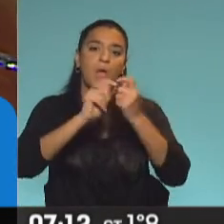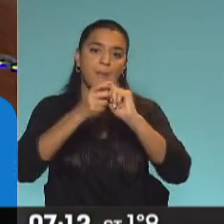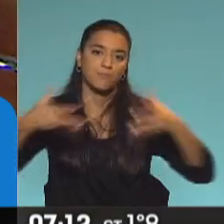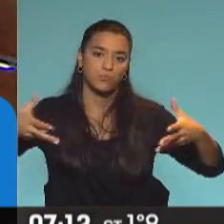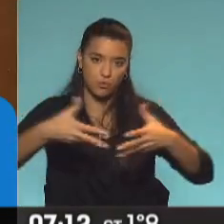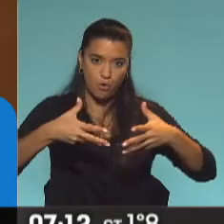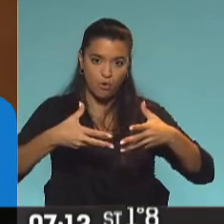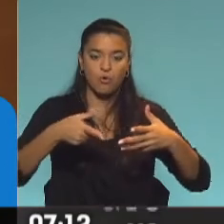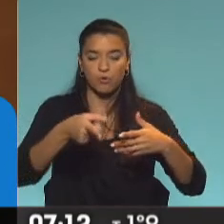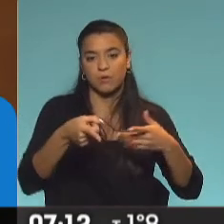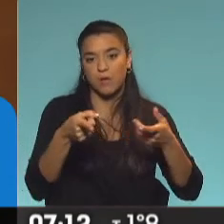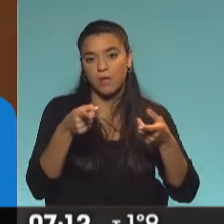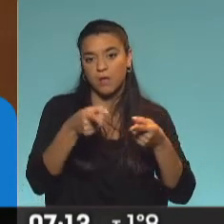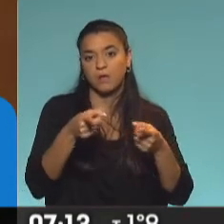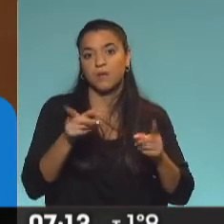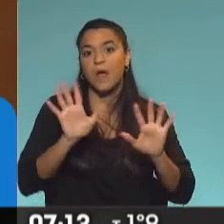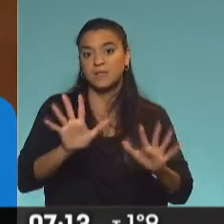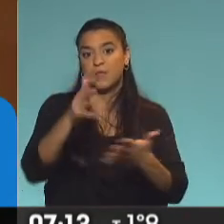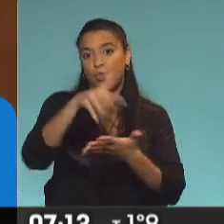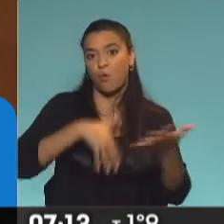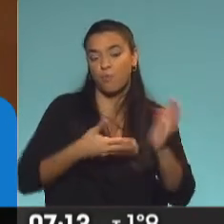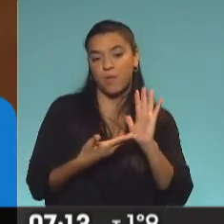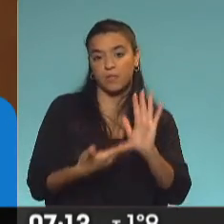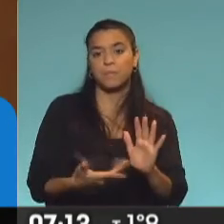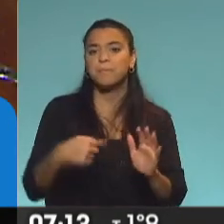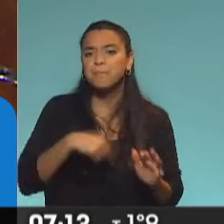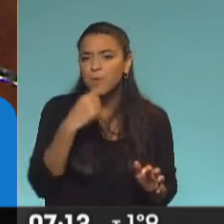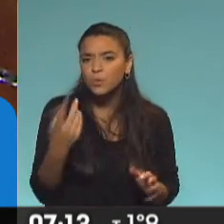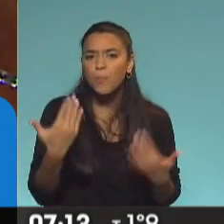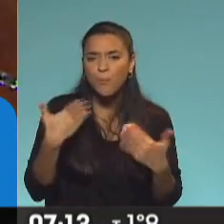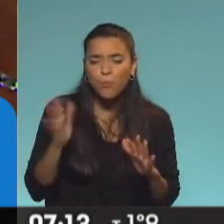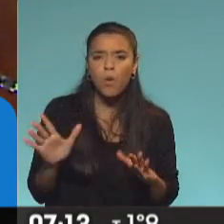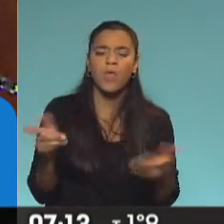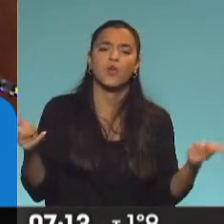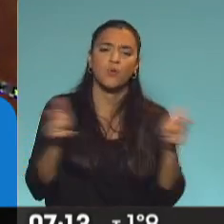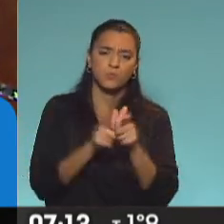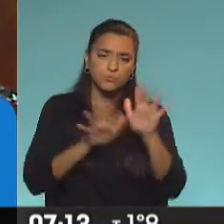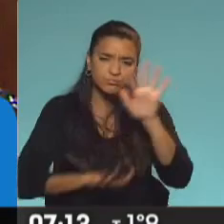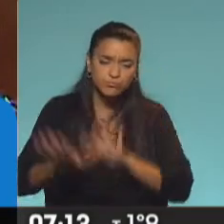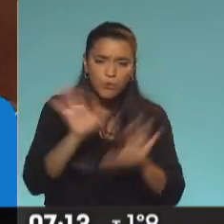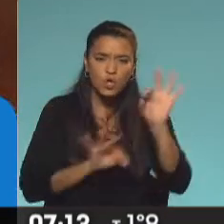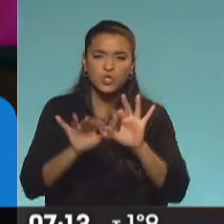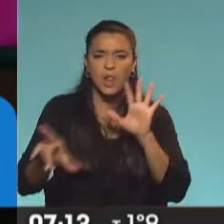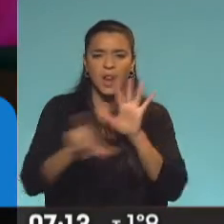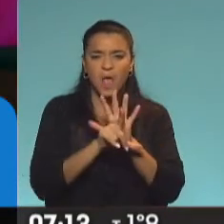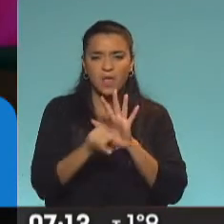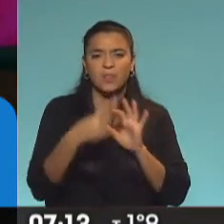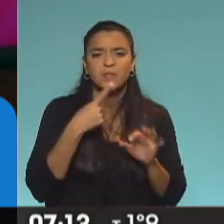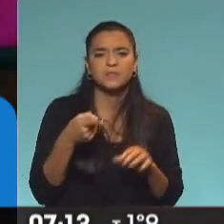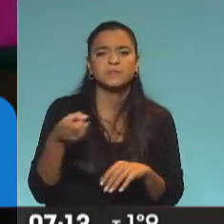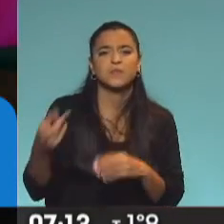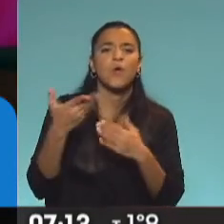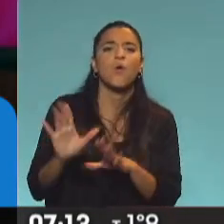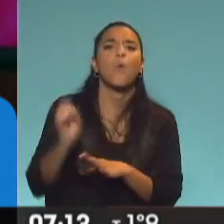hecho, esto ocurrió con este documento, ¿no? La pregunta es, ¿puede una comisión elaborar un proyecto de ley que garantice la impunidad